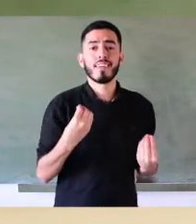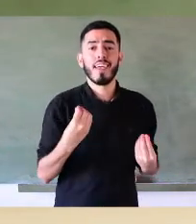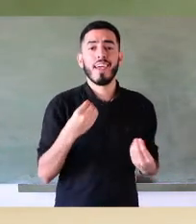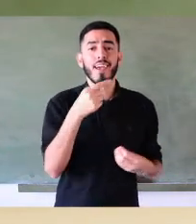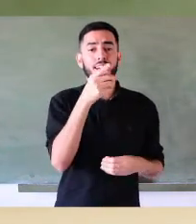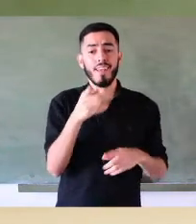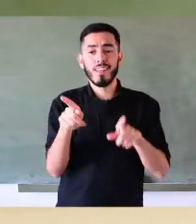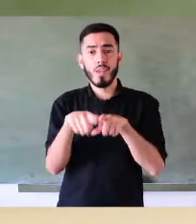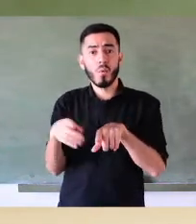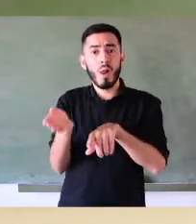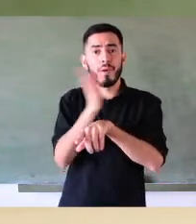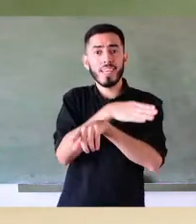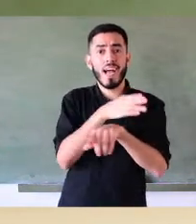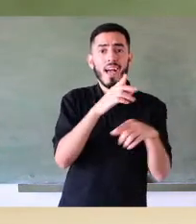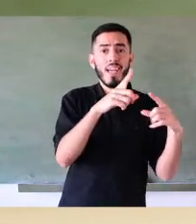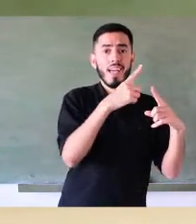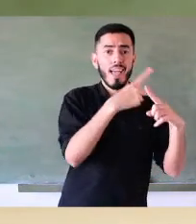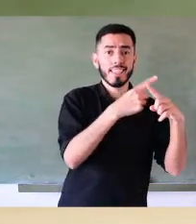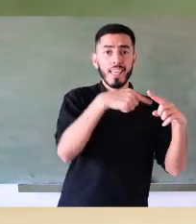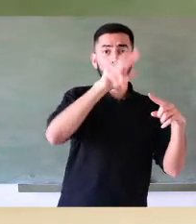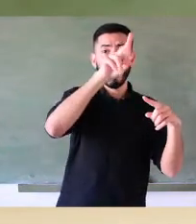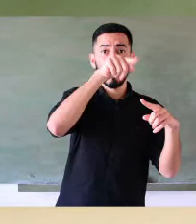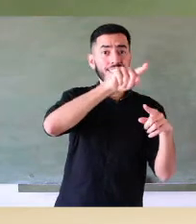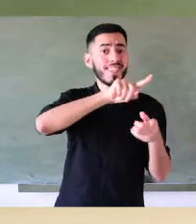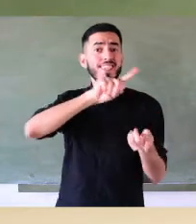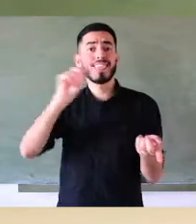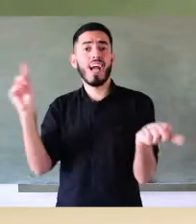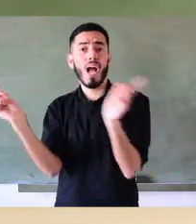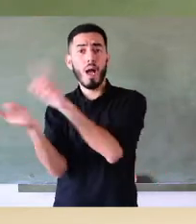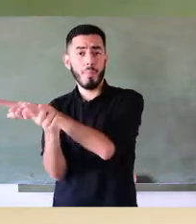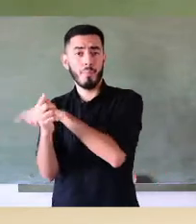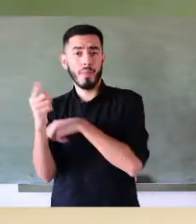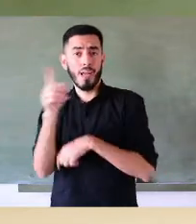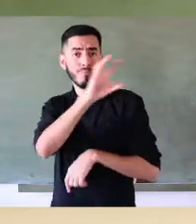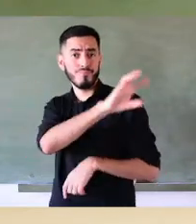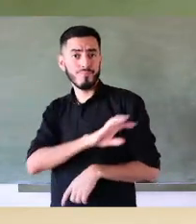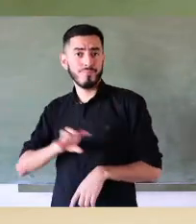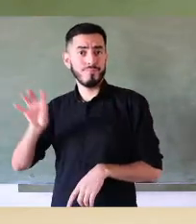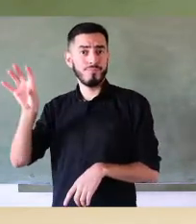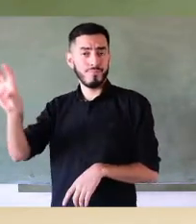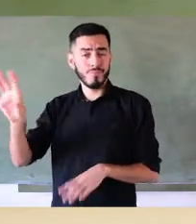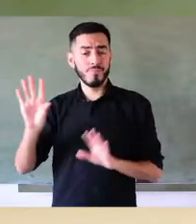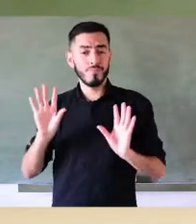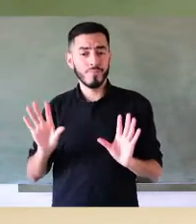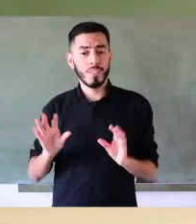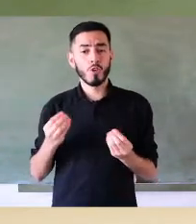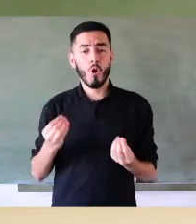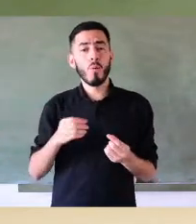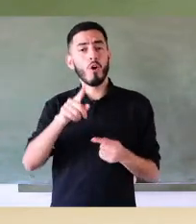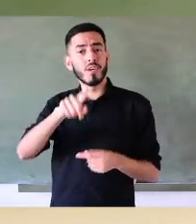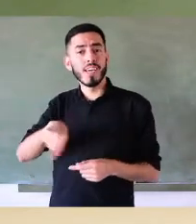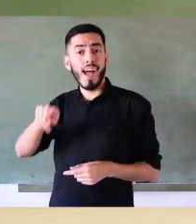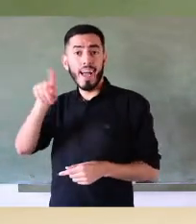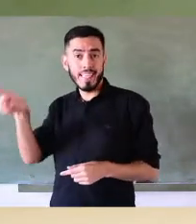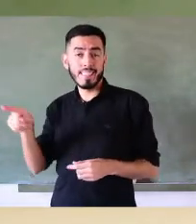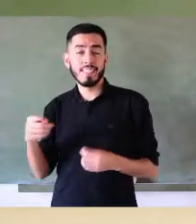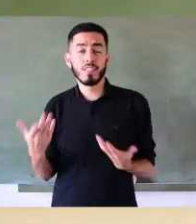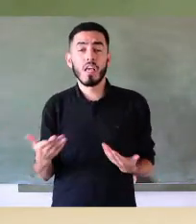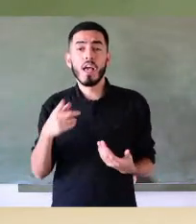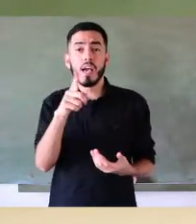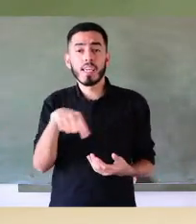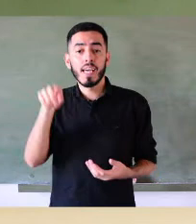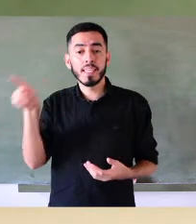el 2 que está como potencia, por propiedad uniforme a raíz, de un noveno, que es el